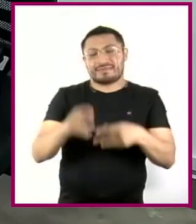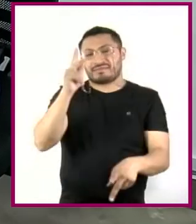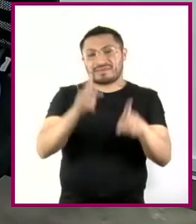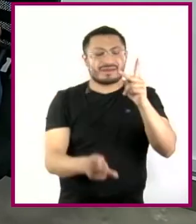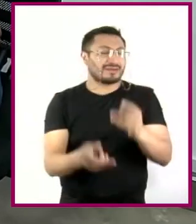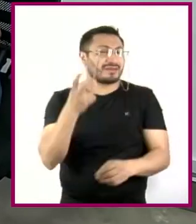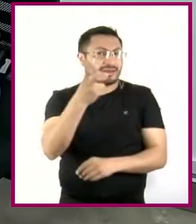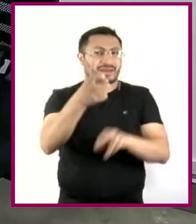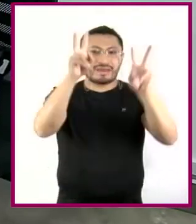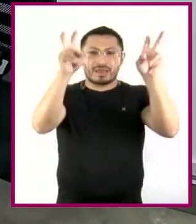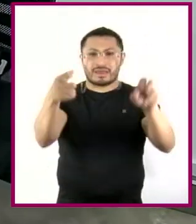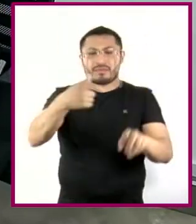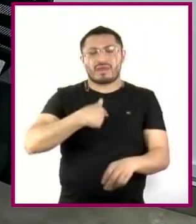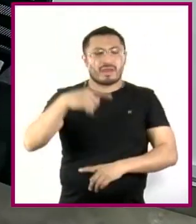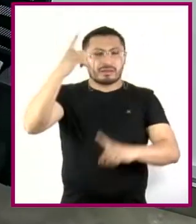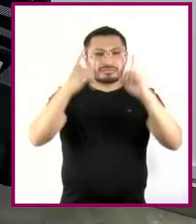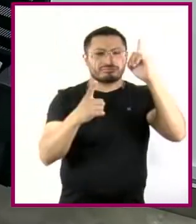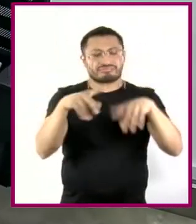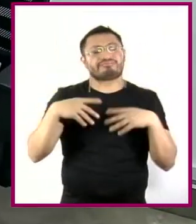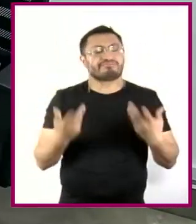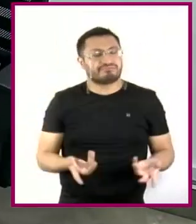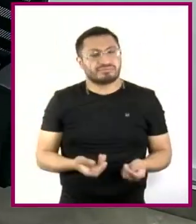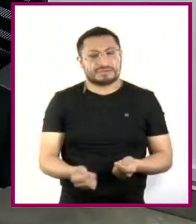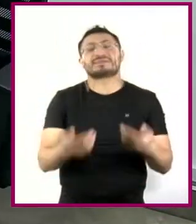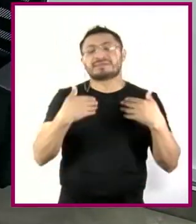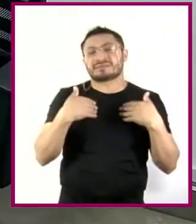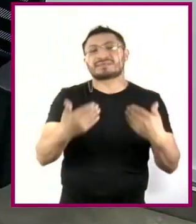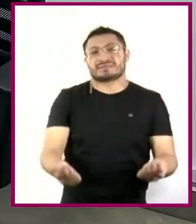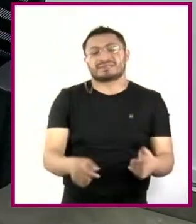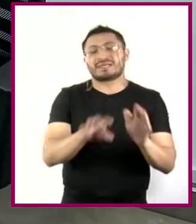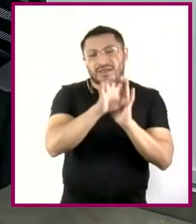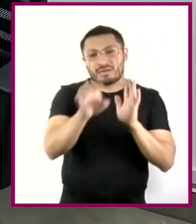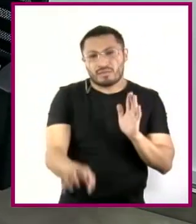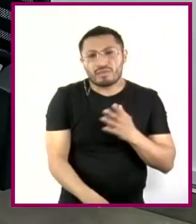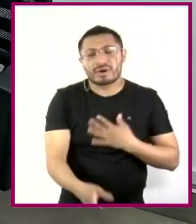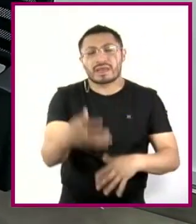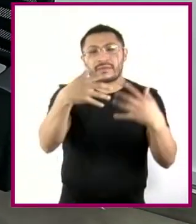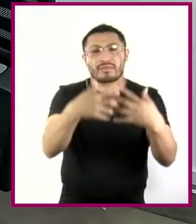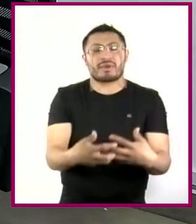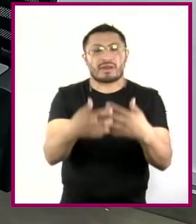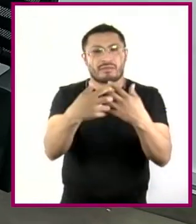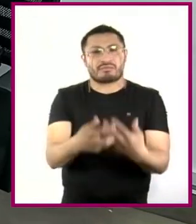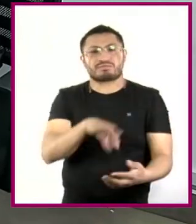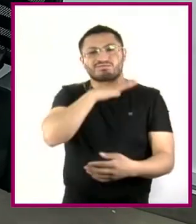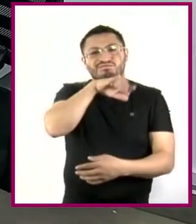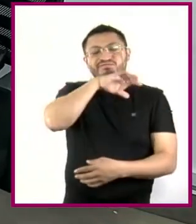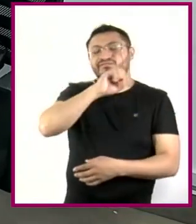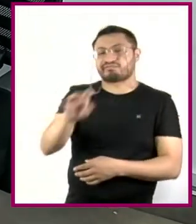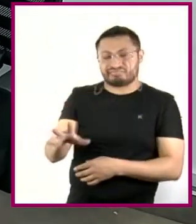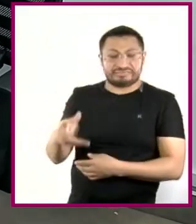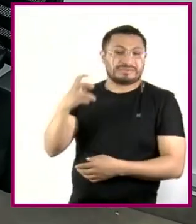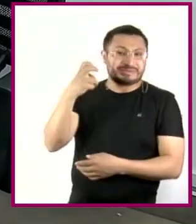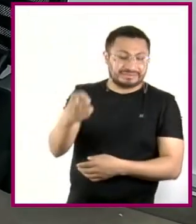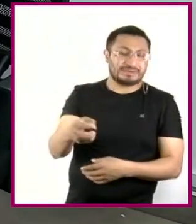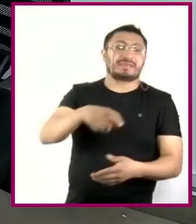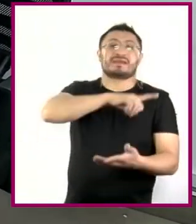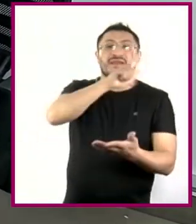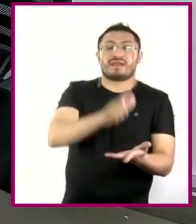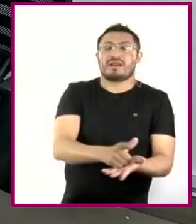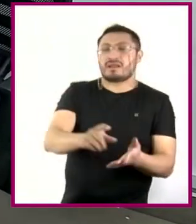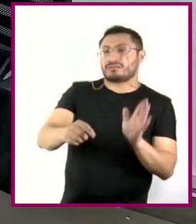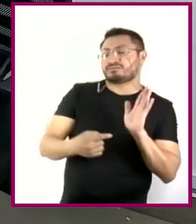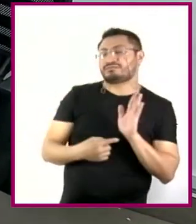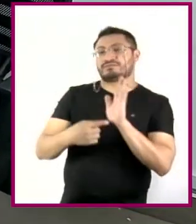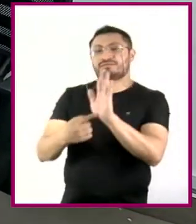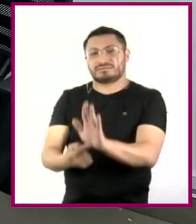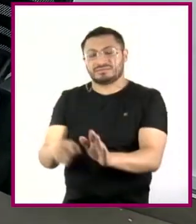yo tengo una espinita. ¿Cuál? Entiendo que, por ejemplo, una empresa que contamina ante la ley tiene la obligación de resarcir